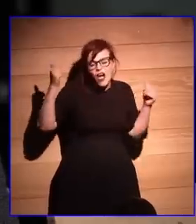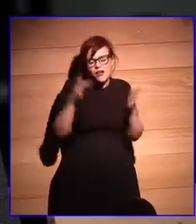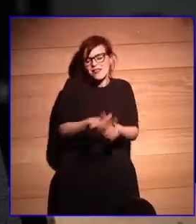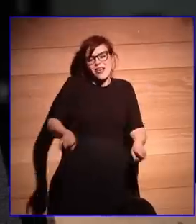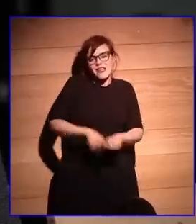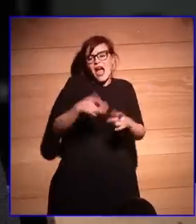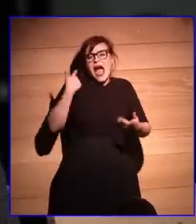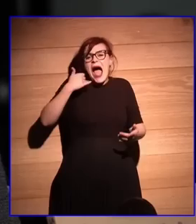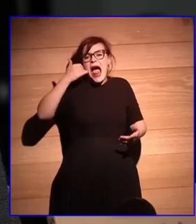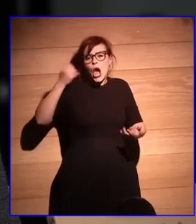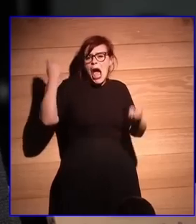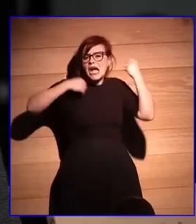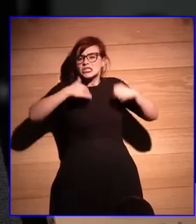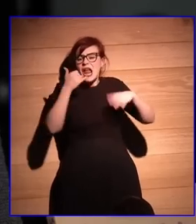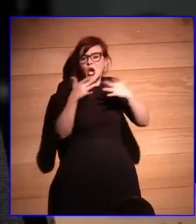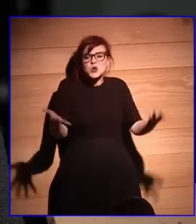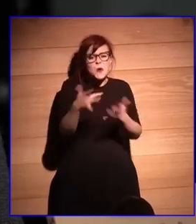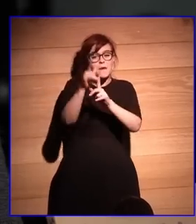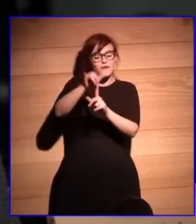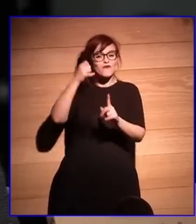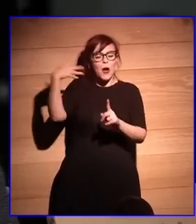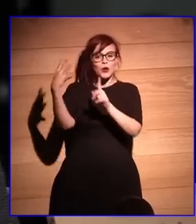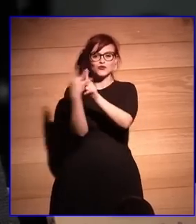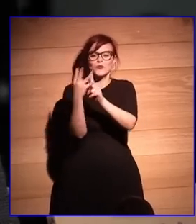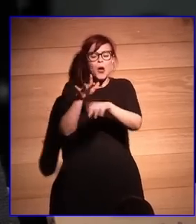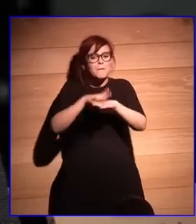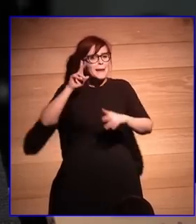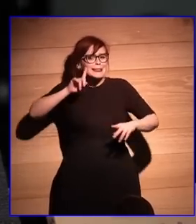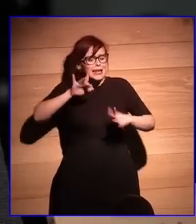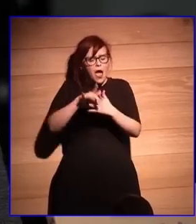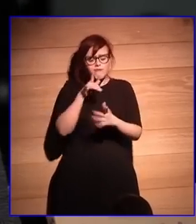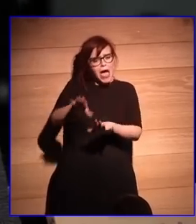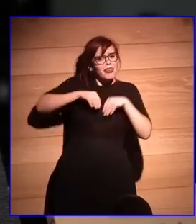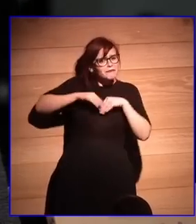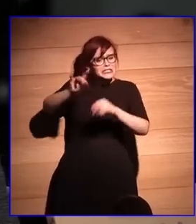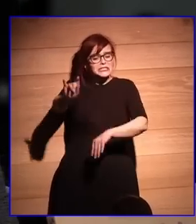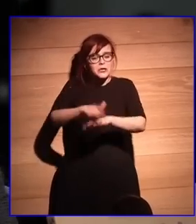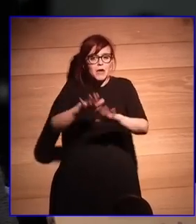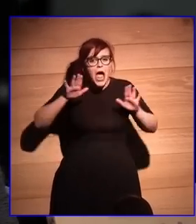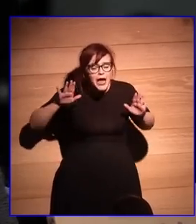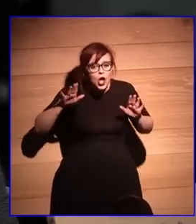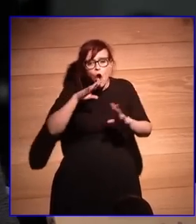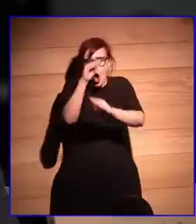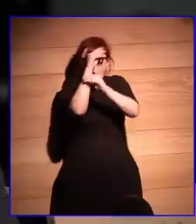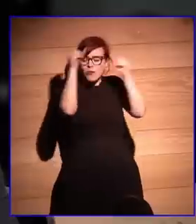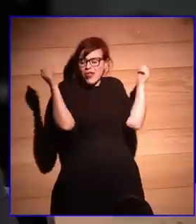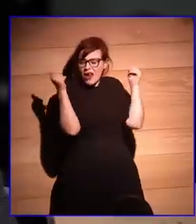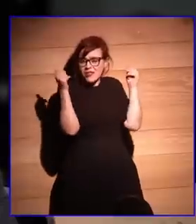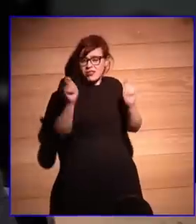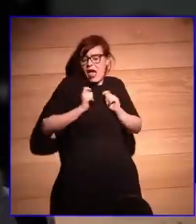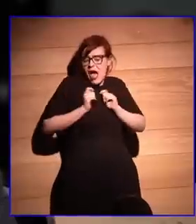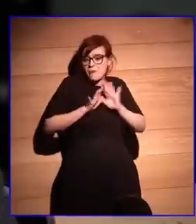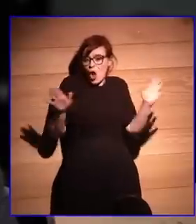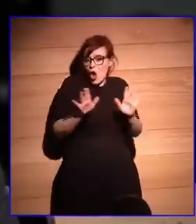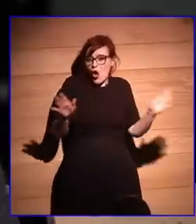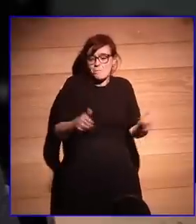dame actor, algo así, que se te acerque la gente, que dame te la mentira, razón. Dame la mentira. Y sobre todo, hazme olvidar esta decisión.